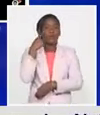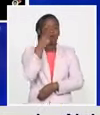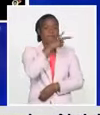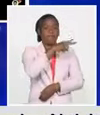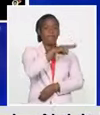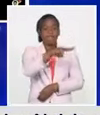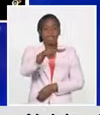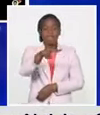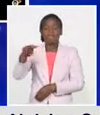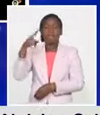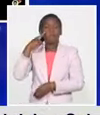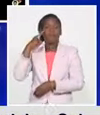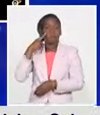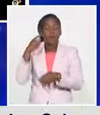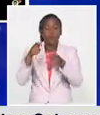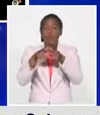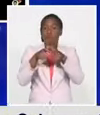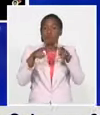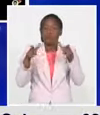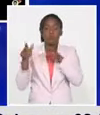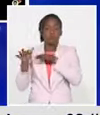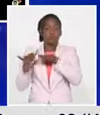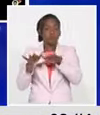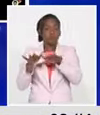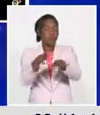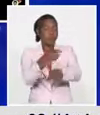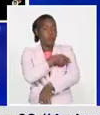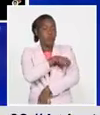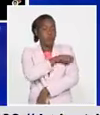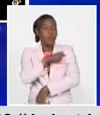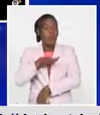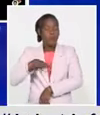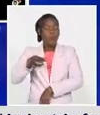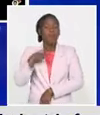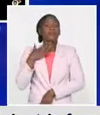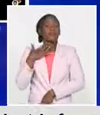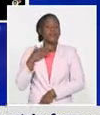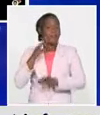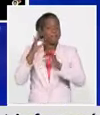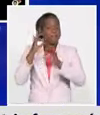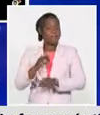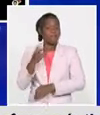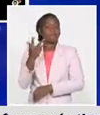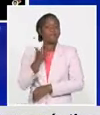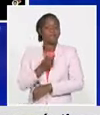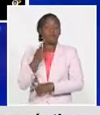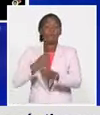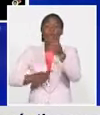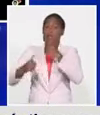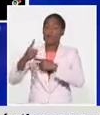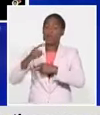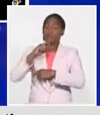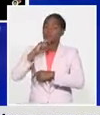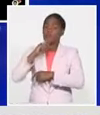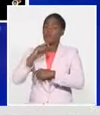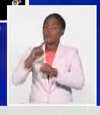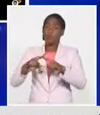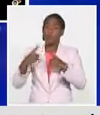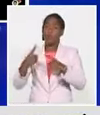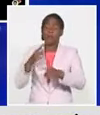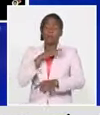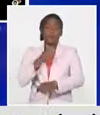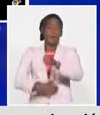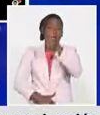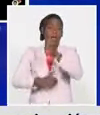definitiva para ser inmunizados finalmente con esta segunda dosis, porque tienen la presión alta, se espera